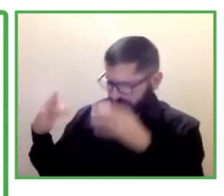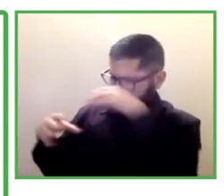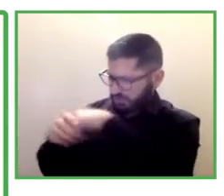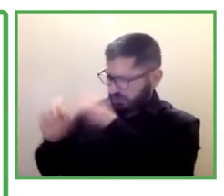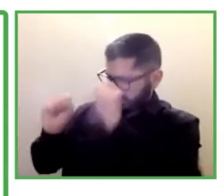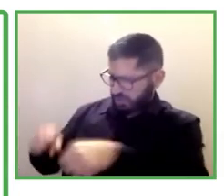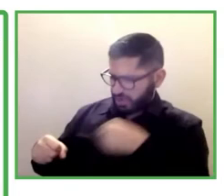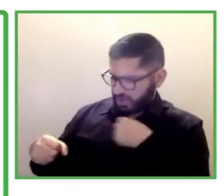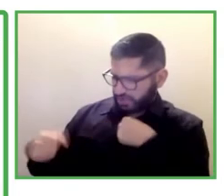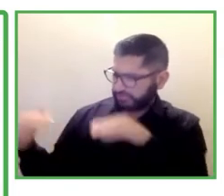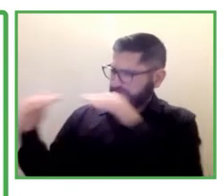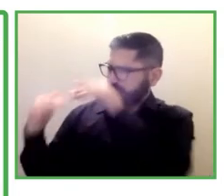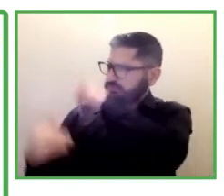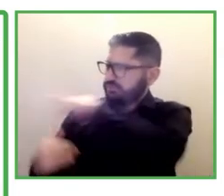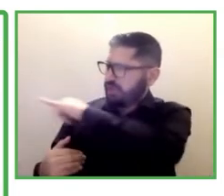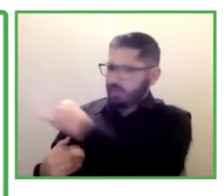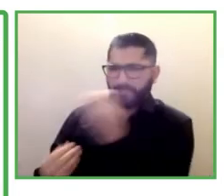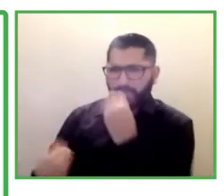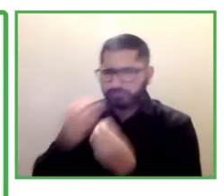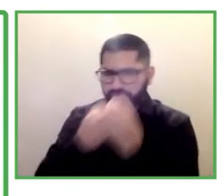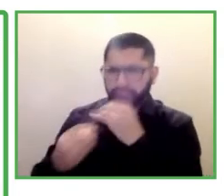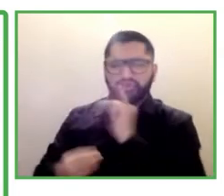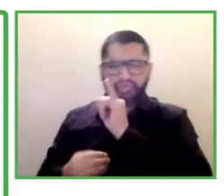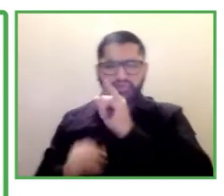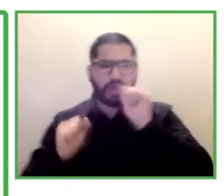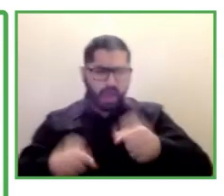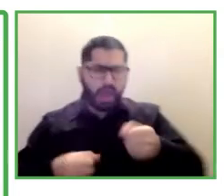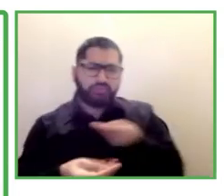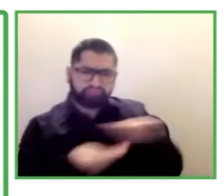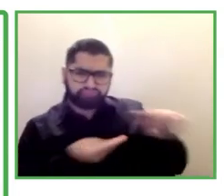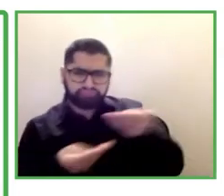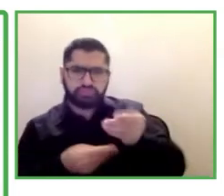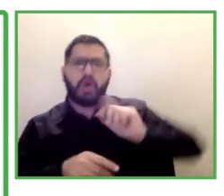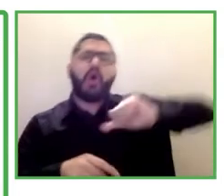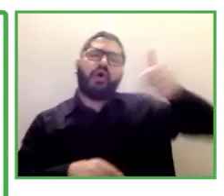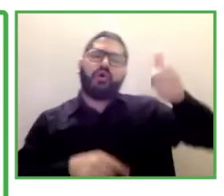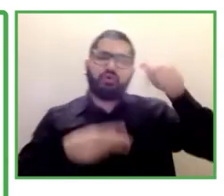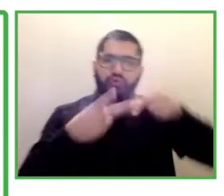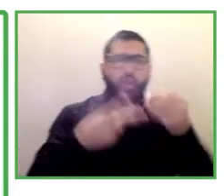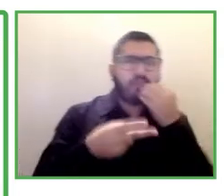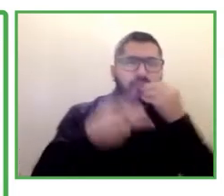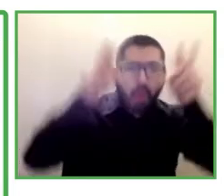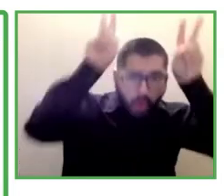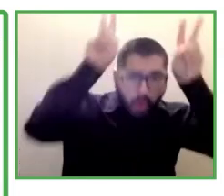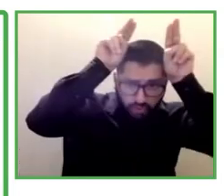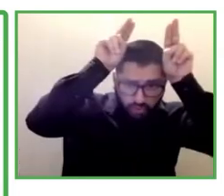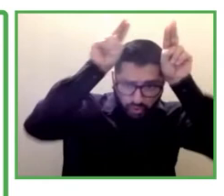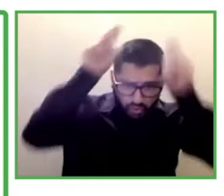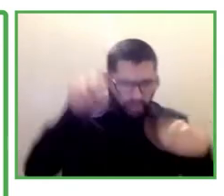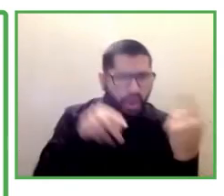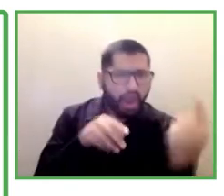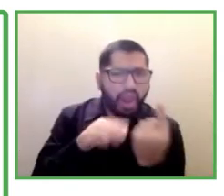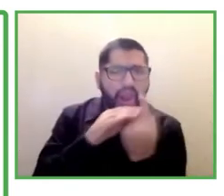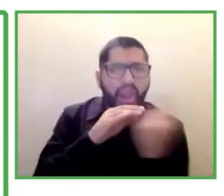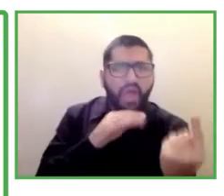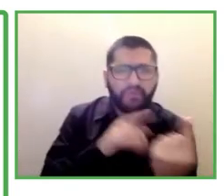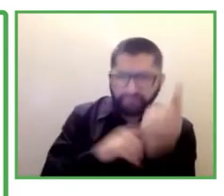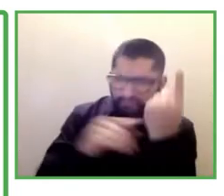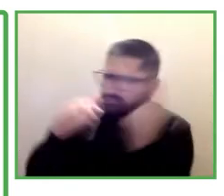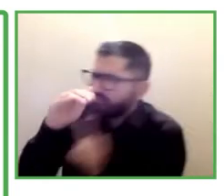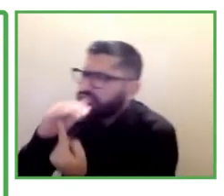siguiente, el conejo queda solo, entra a la cueva y le pregunta al oso, oso, ¿estoy en la